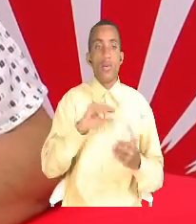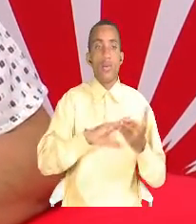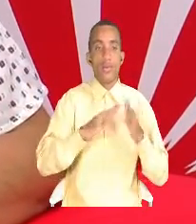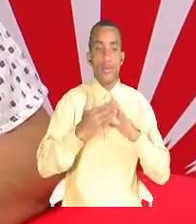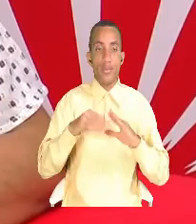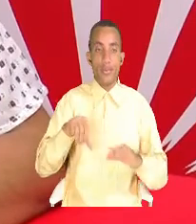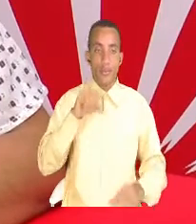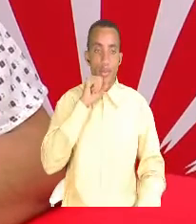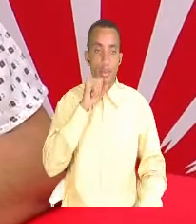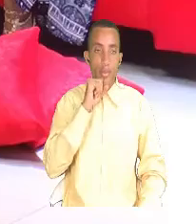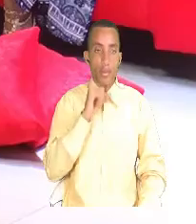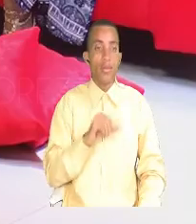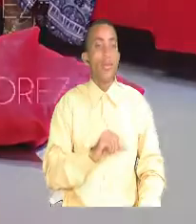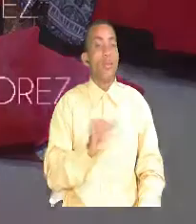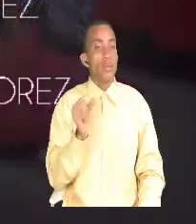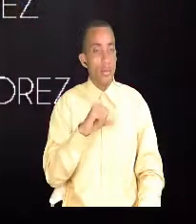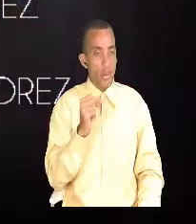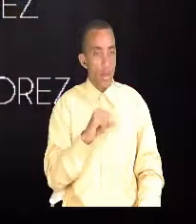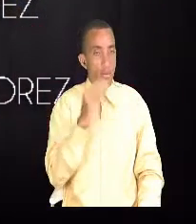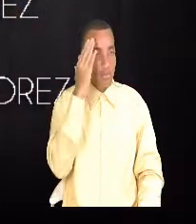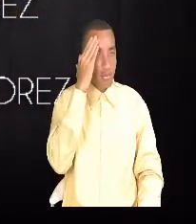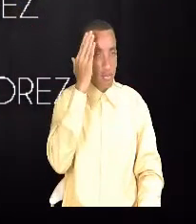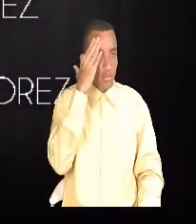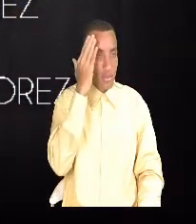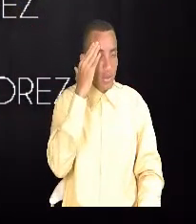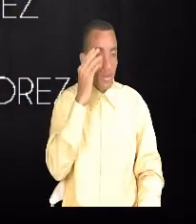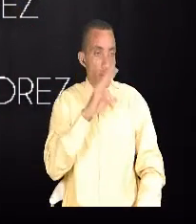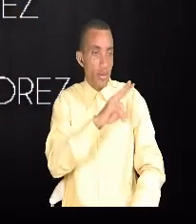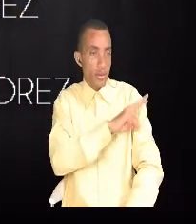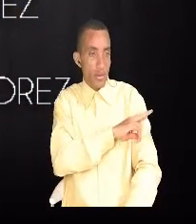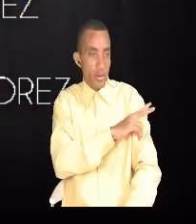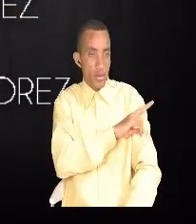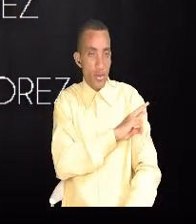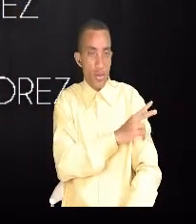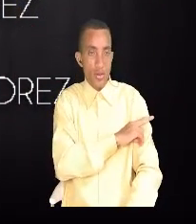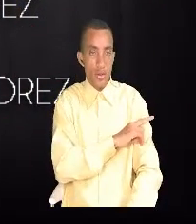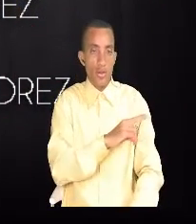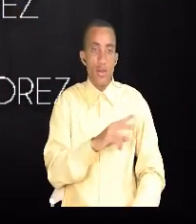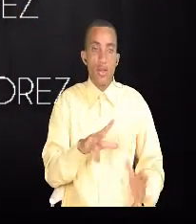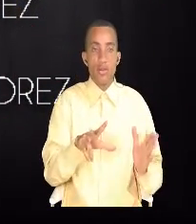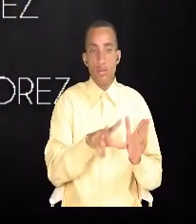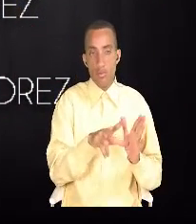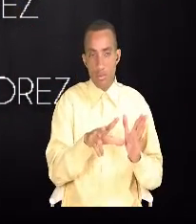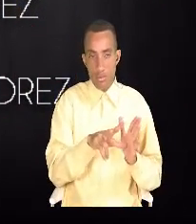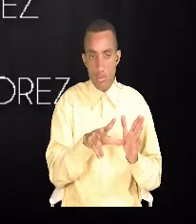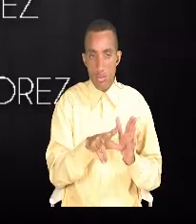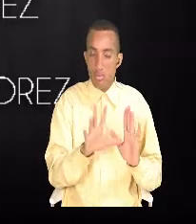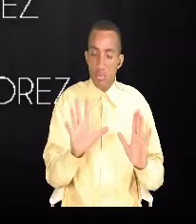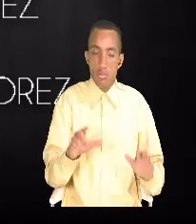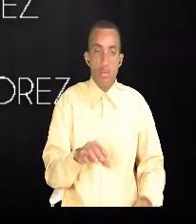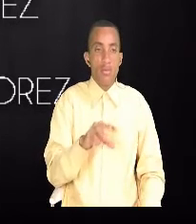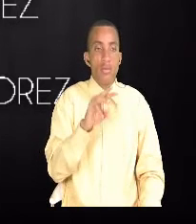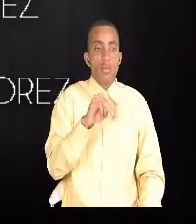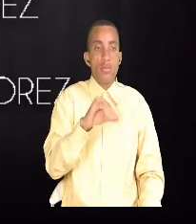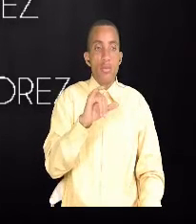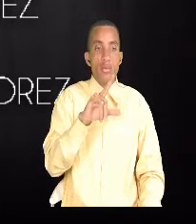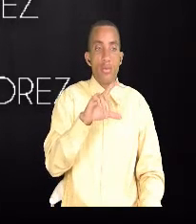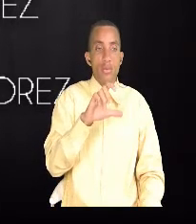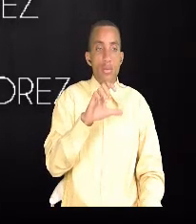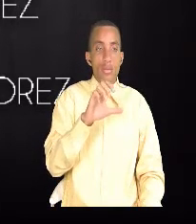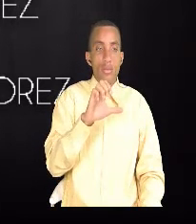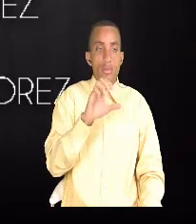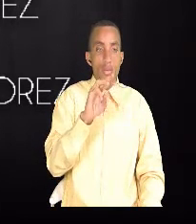Bermeja. Claro que sí, como tú sabes, el trabajo que está haciendo el Hotel Millennium es eso, es poder recuperar para todos los barranqueños Barranca